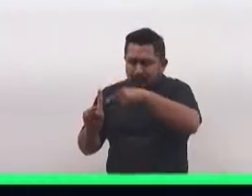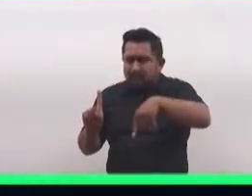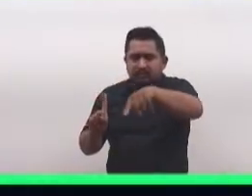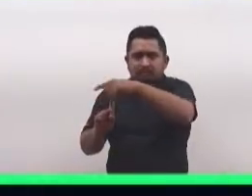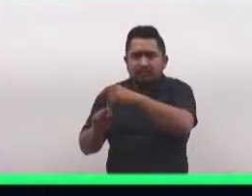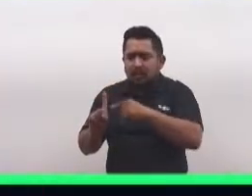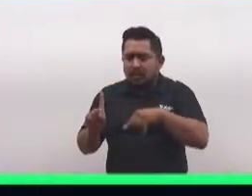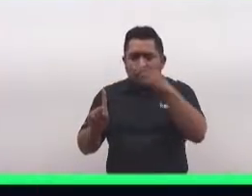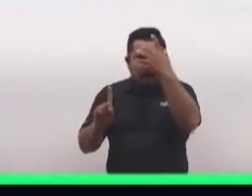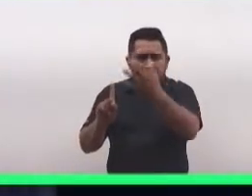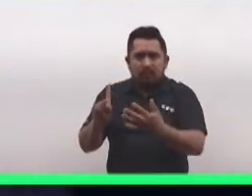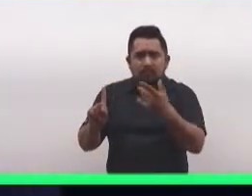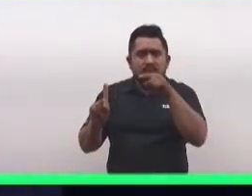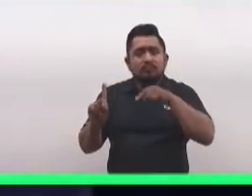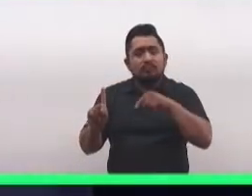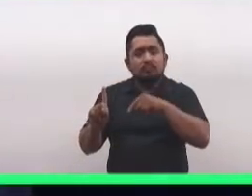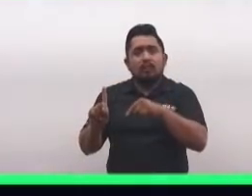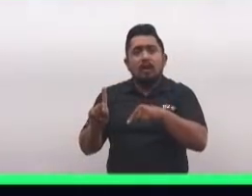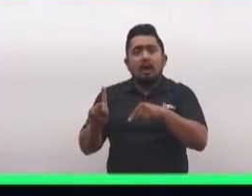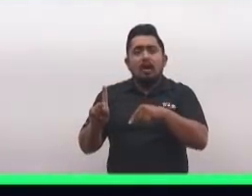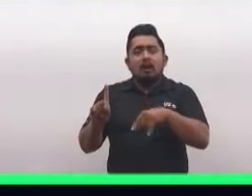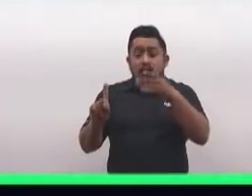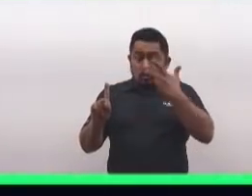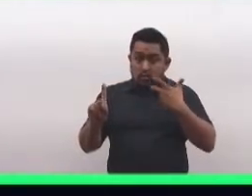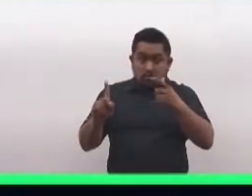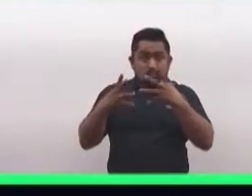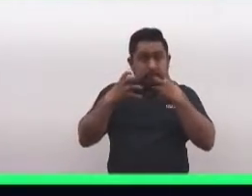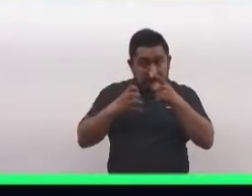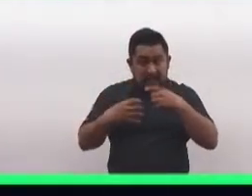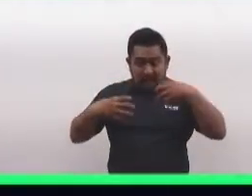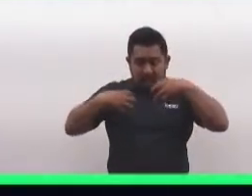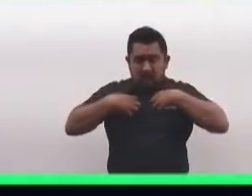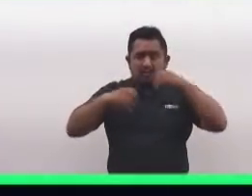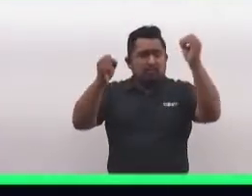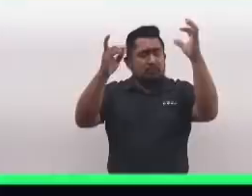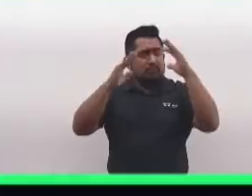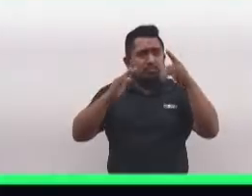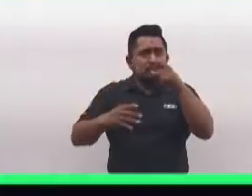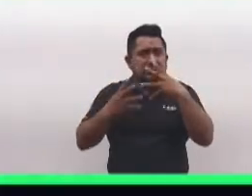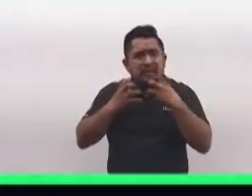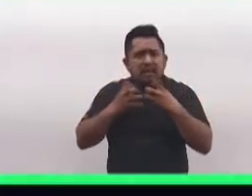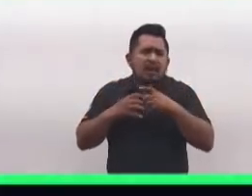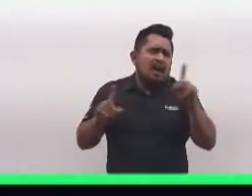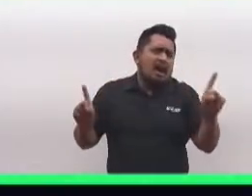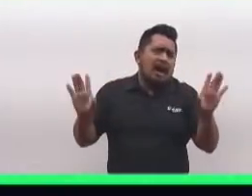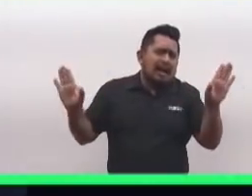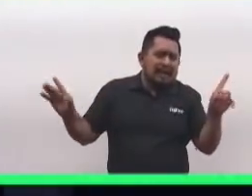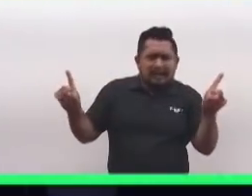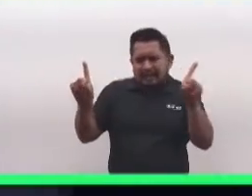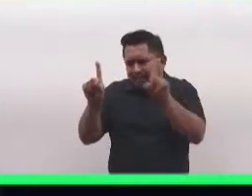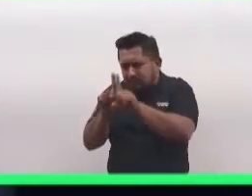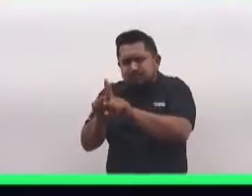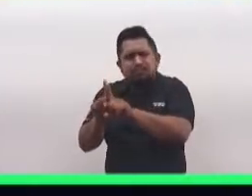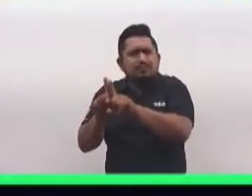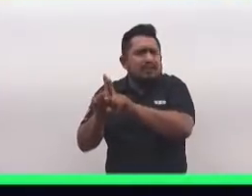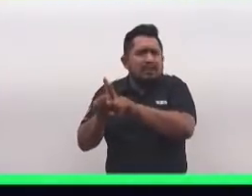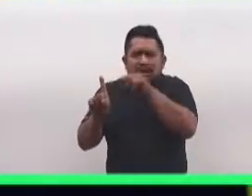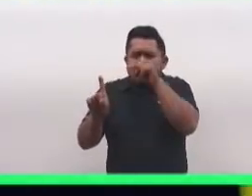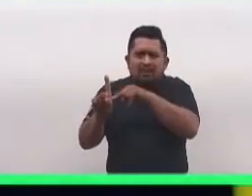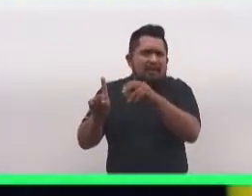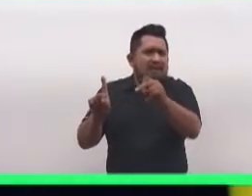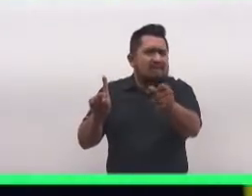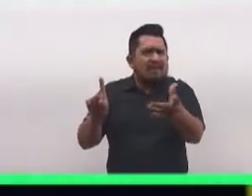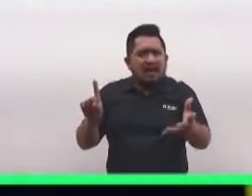esperando de los hombres amigos y hermanos si quiere vivir disfrutar una vida bendecida acérquese al señor mientras pueda ser